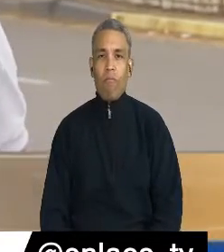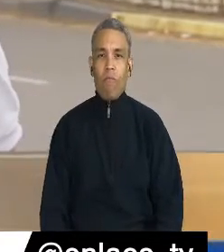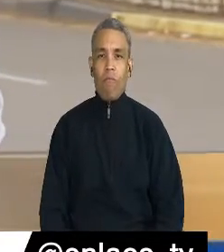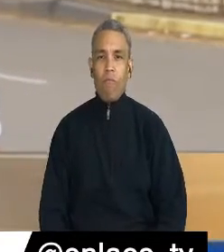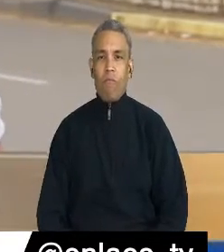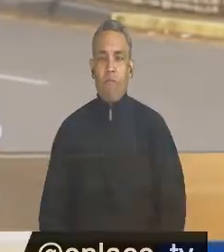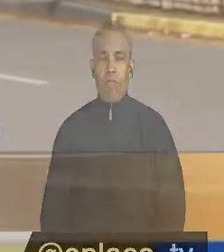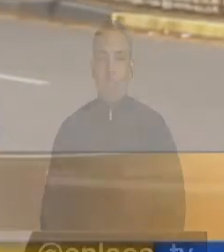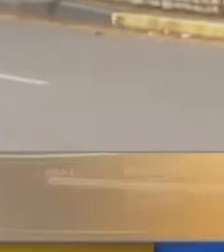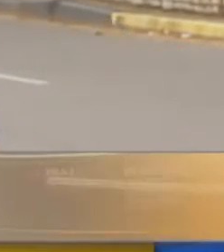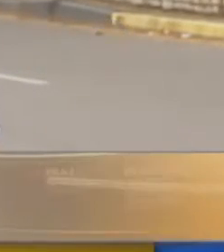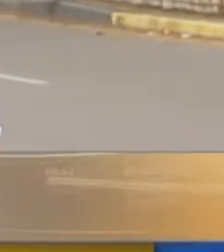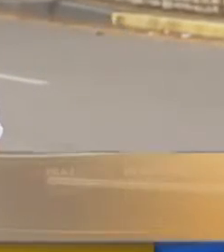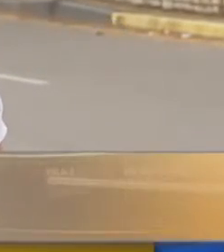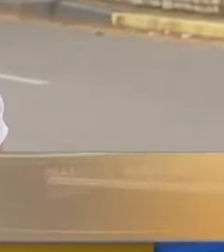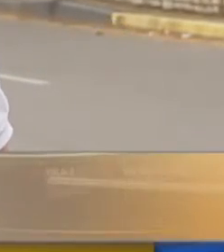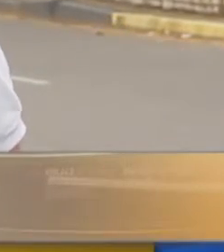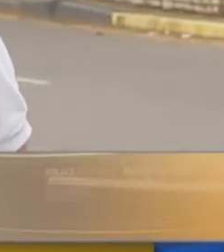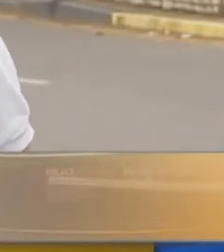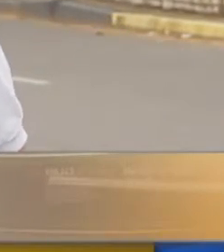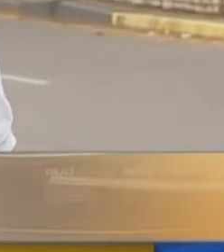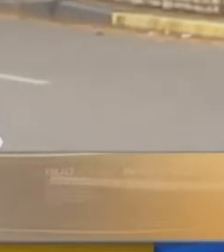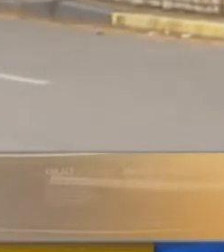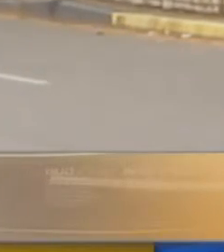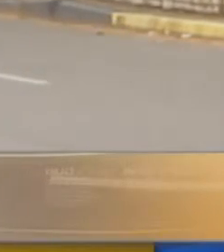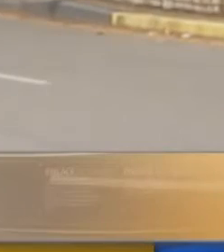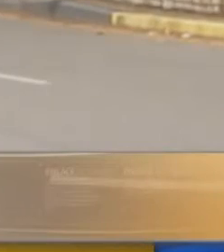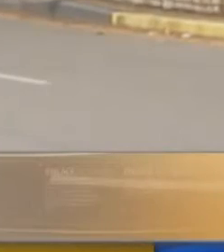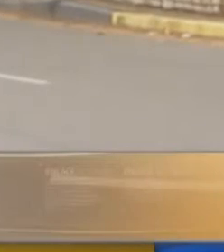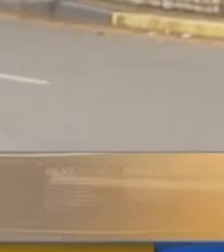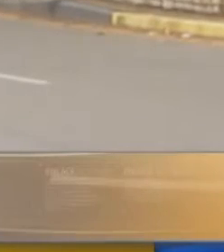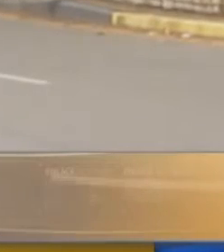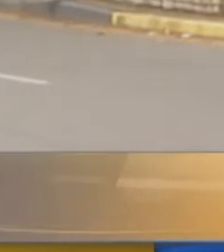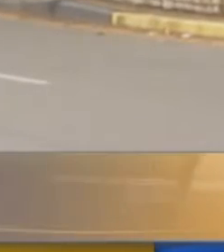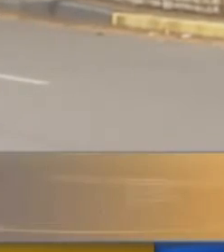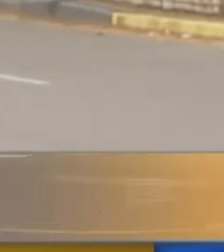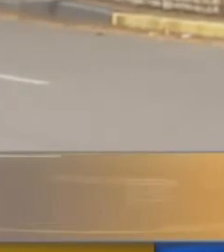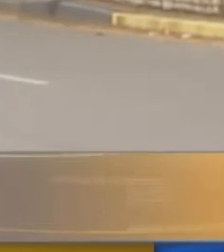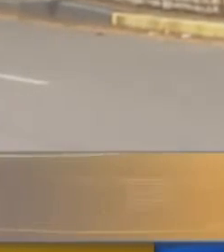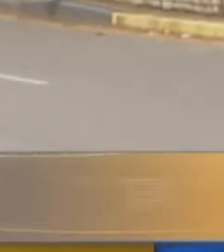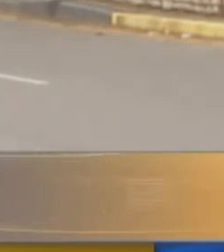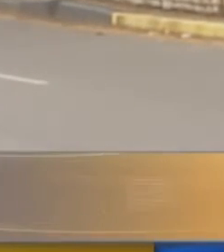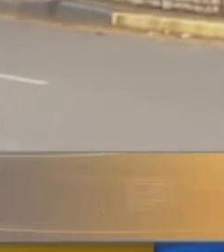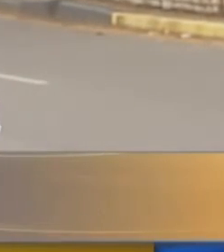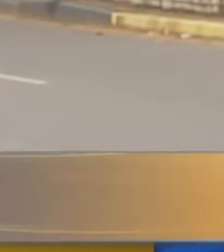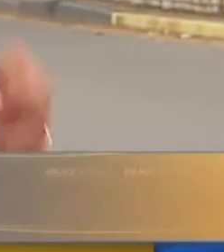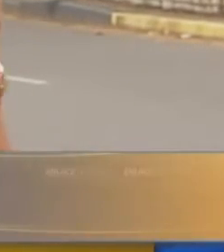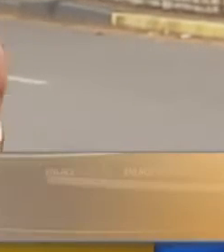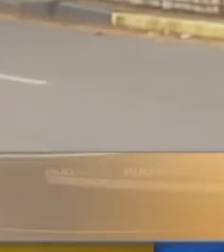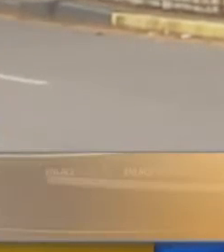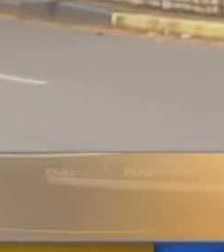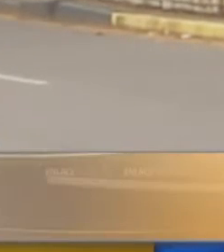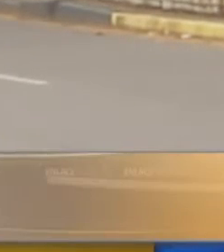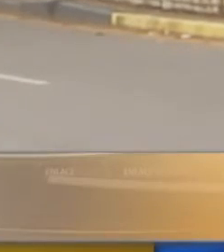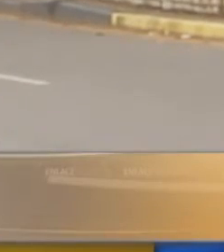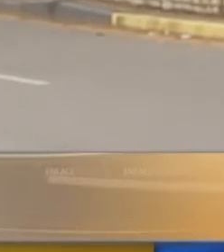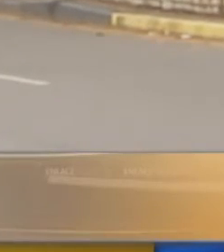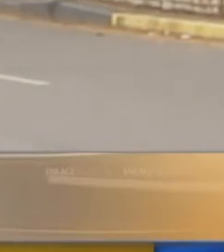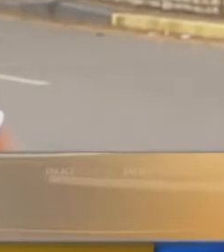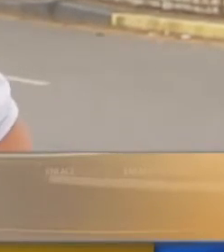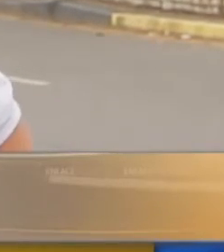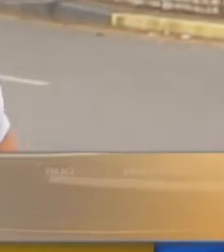se dispone logística para actividades este miércoles 26 de abril con ocasión del aniversario número 95 de barrancabermeja te deum y desfile